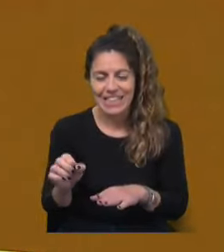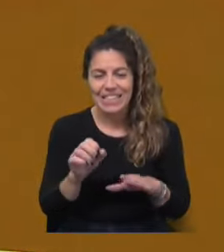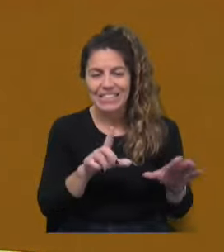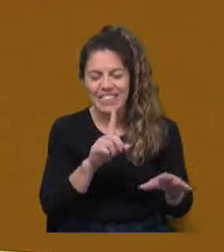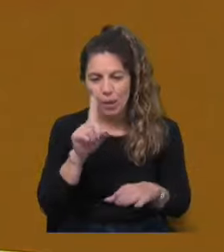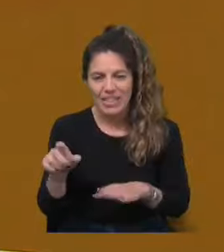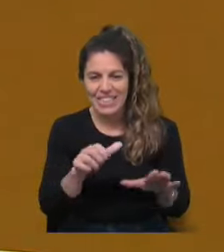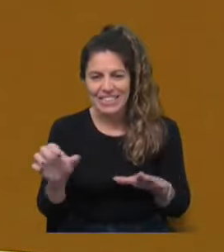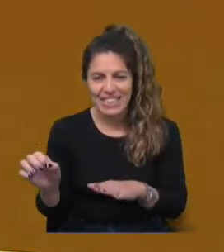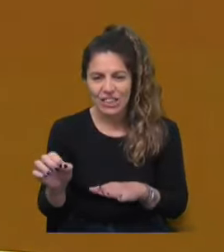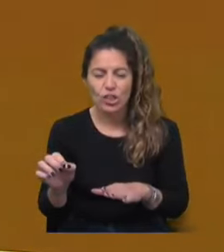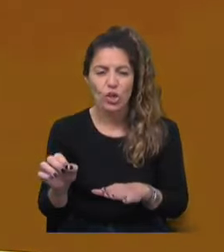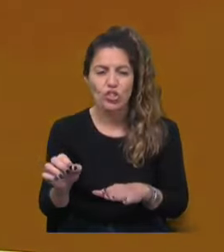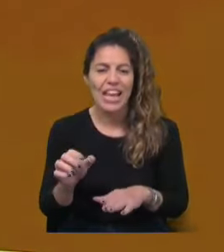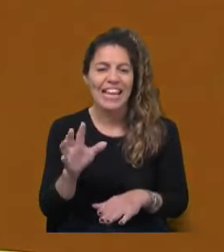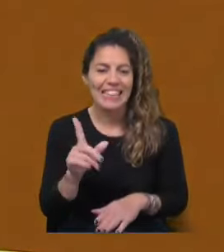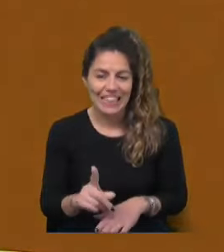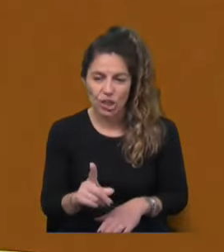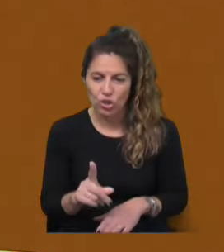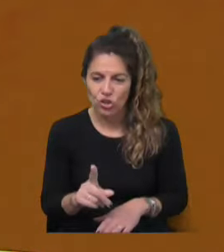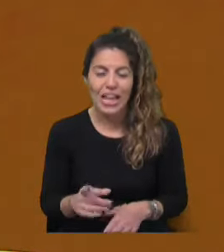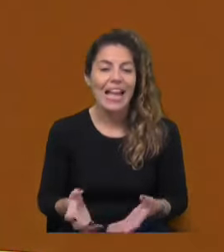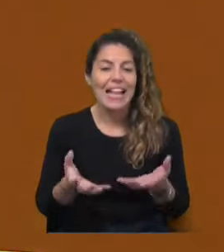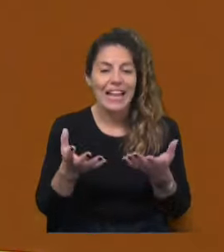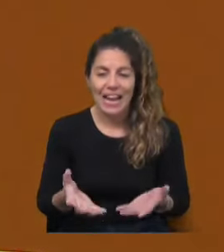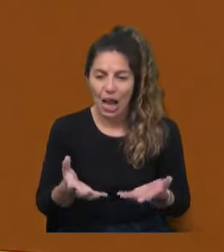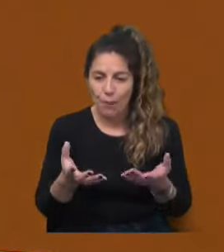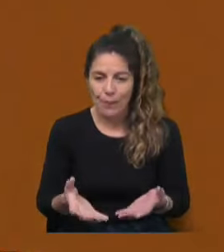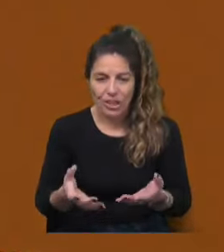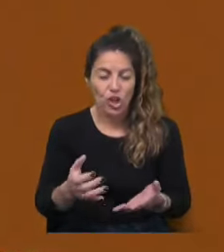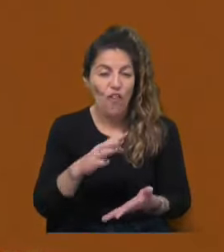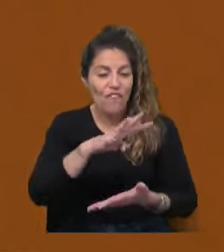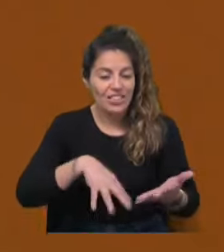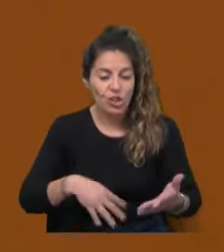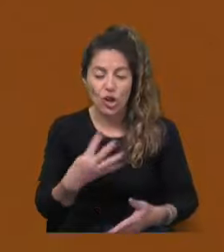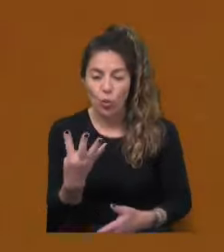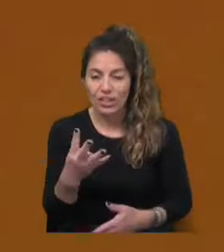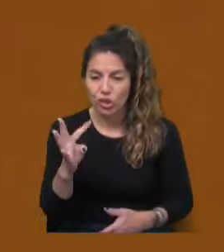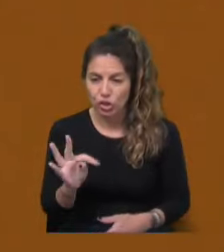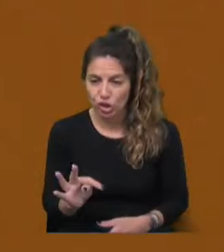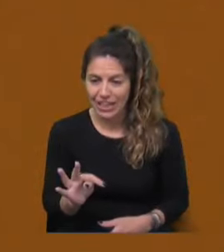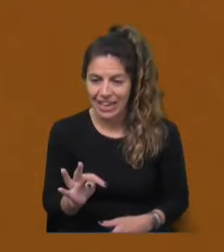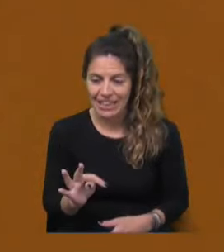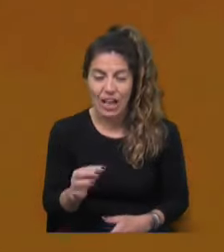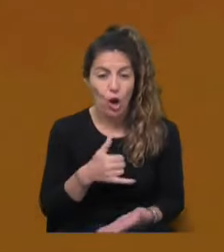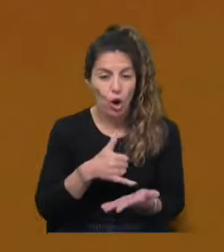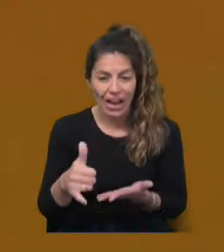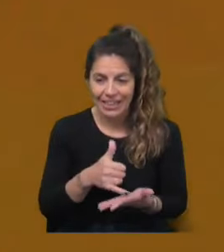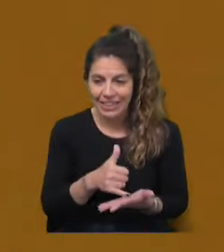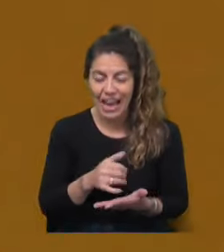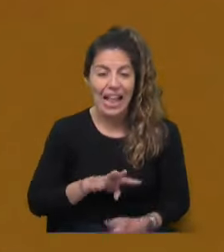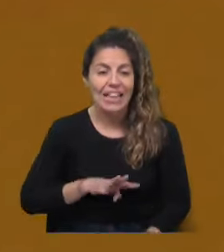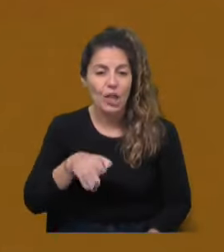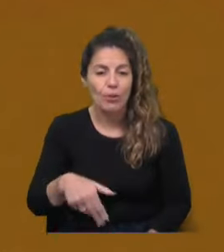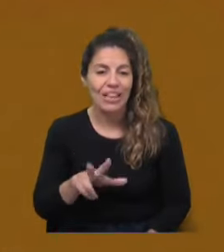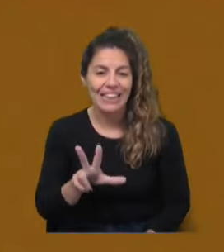7.600 kilos o 7,6 toneladas, porque el cargamento de Barcelona son 4 toneladas de cocaína y el de Portugal